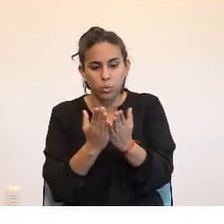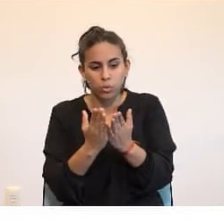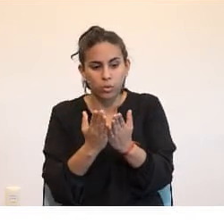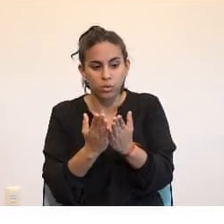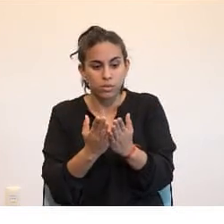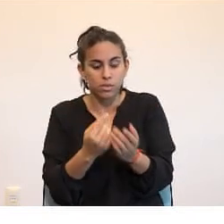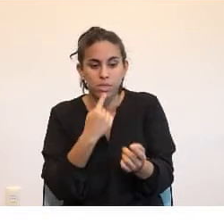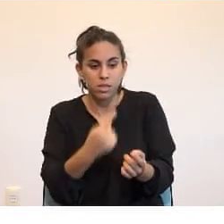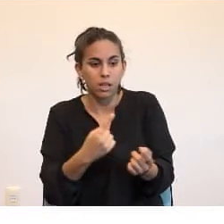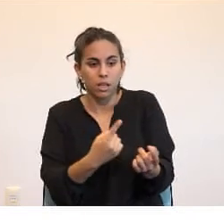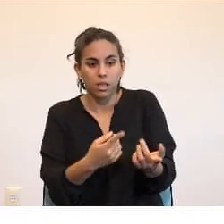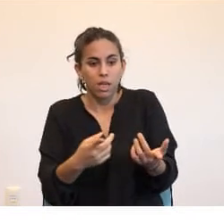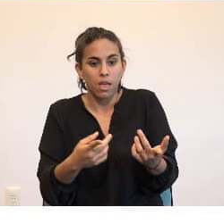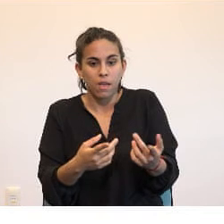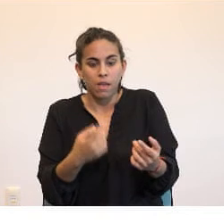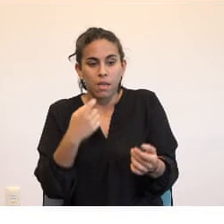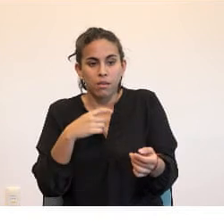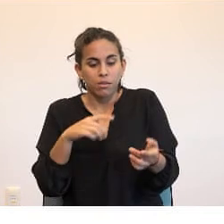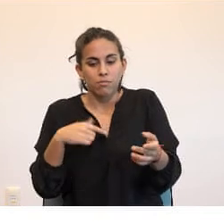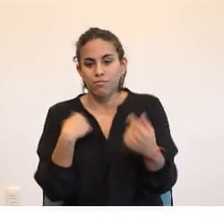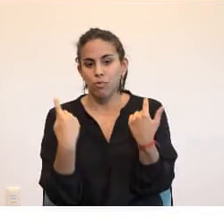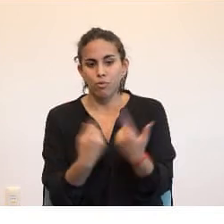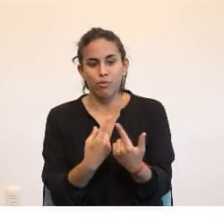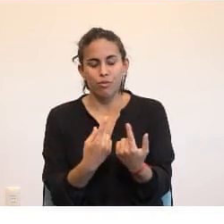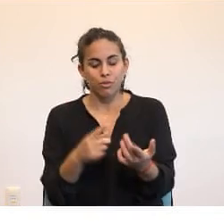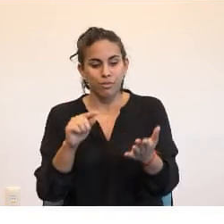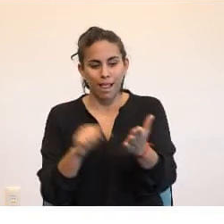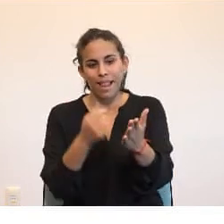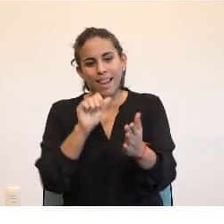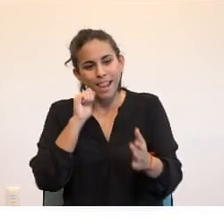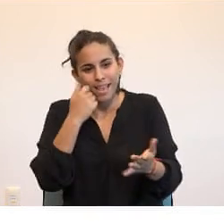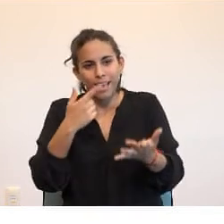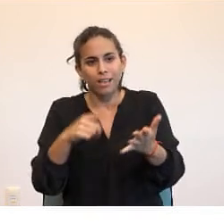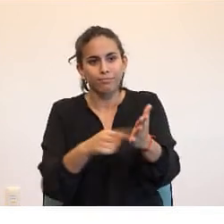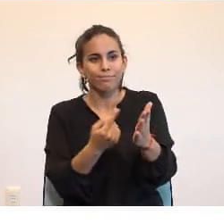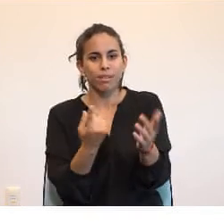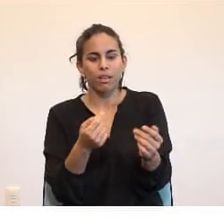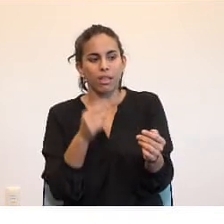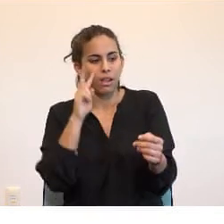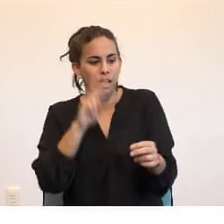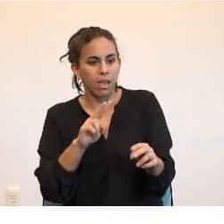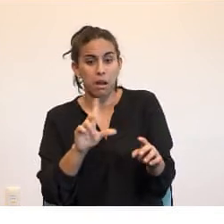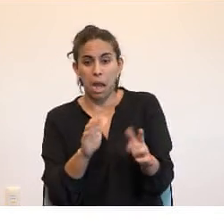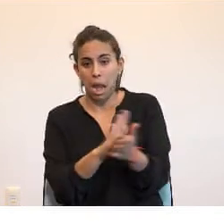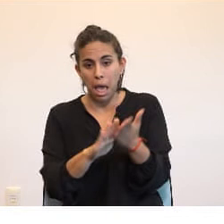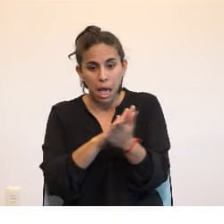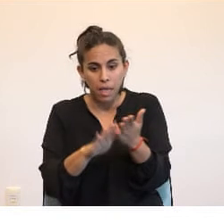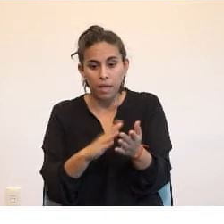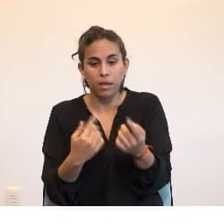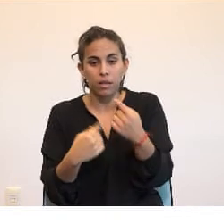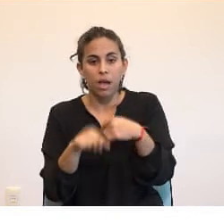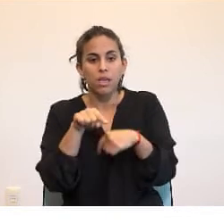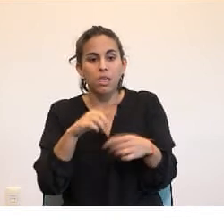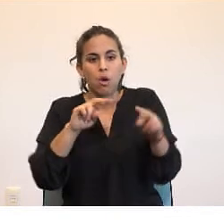que comentamos sin leer, que damos al botón like sin leer o que en el mejor de los casos leemos únicamente el titular. Aquí tenemos de